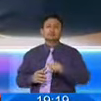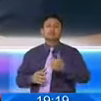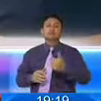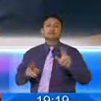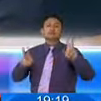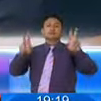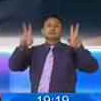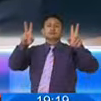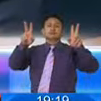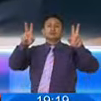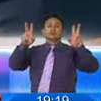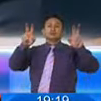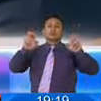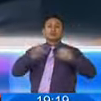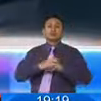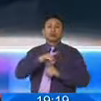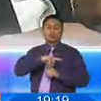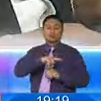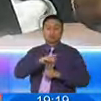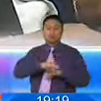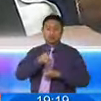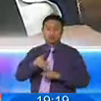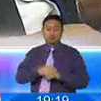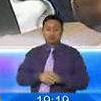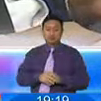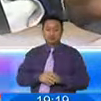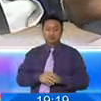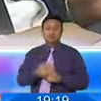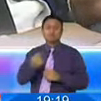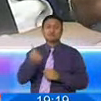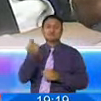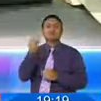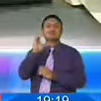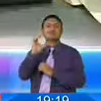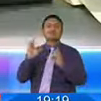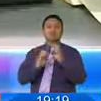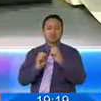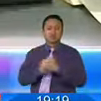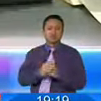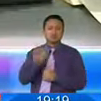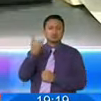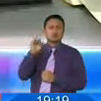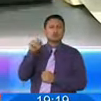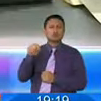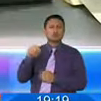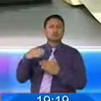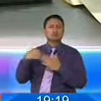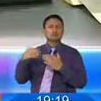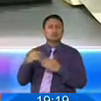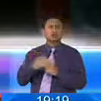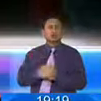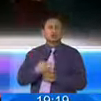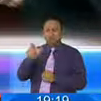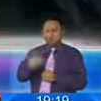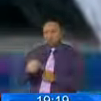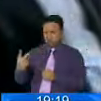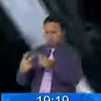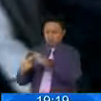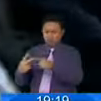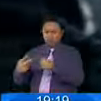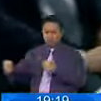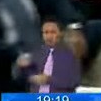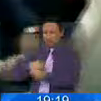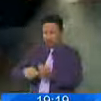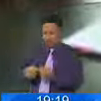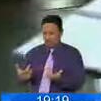que aparentemente tendrían que ver con este ilícito es la transacción sospechosa de 18 mil dólares entre dos de los investigados,